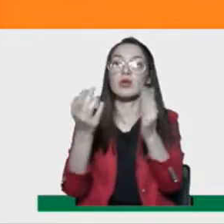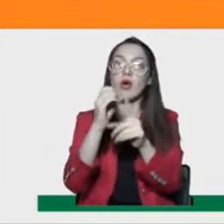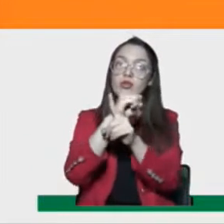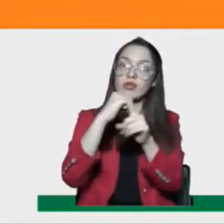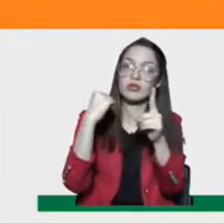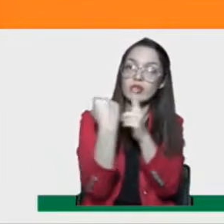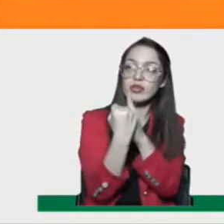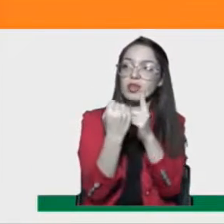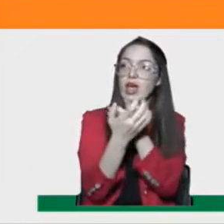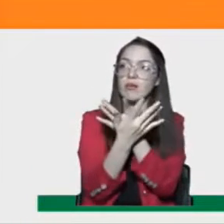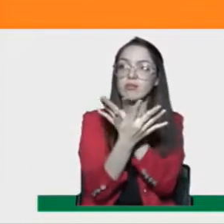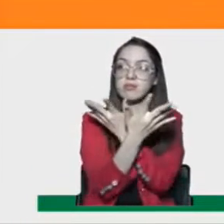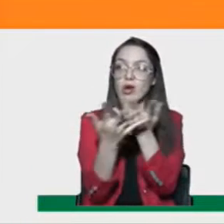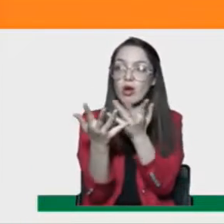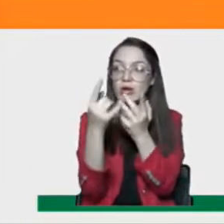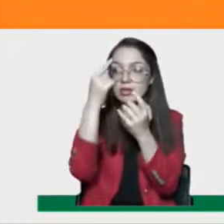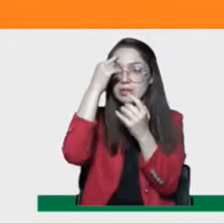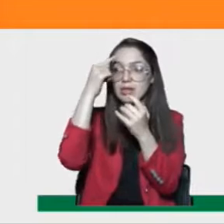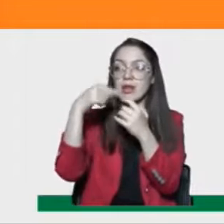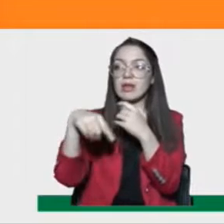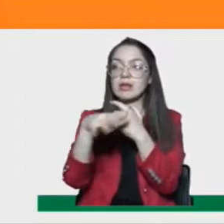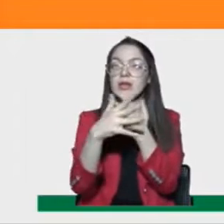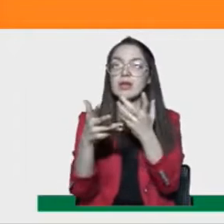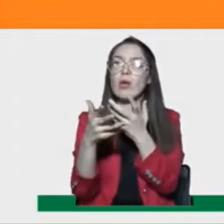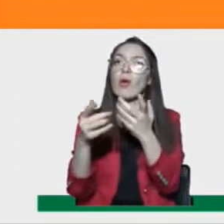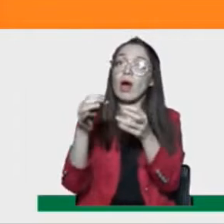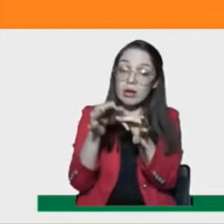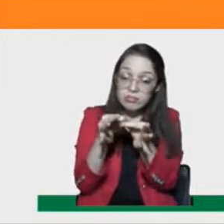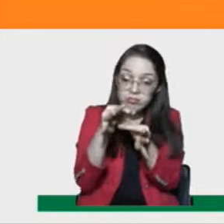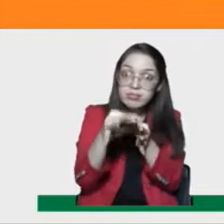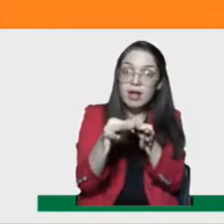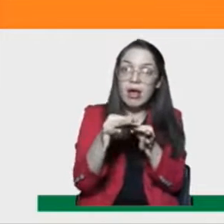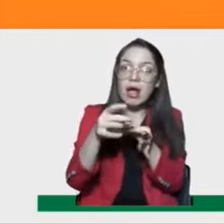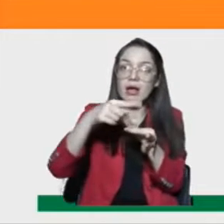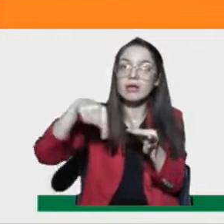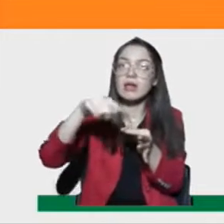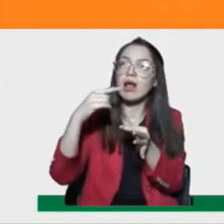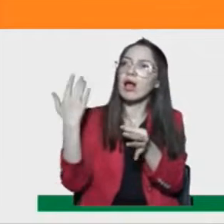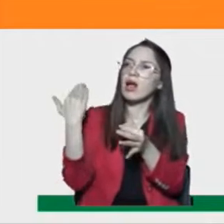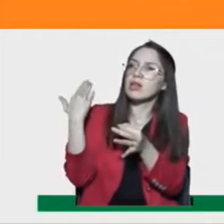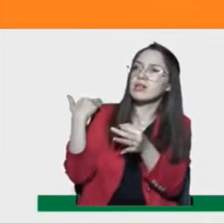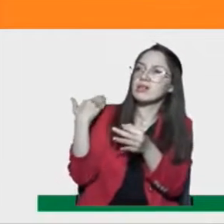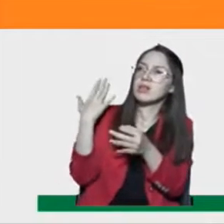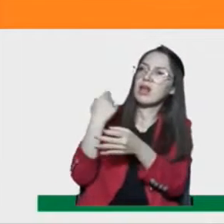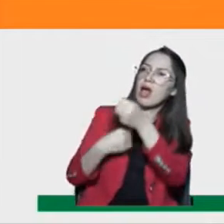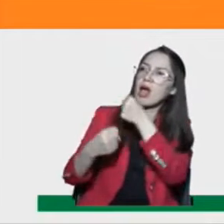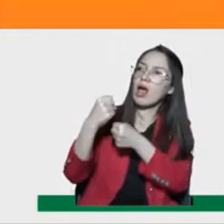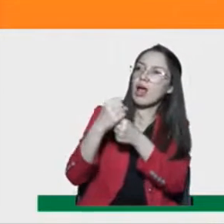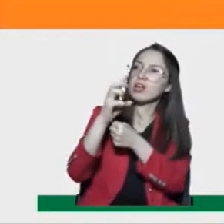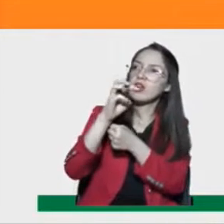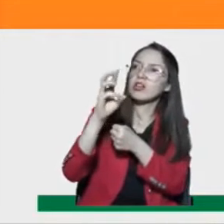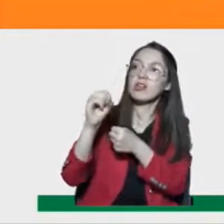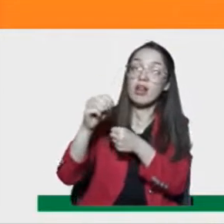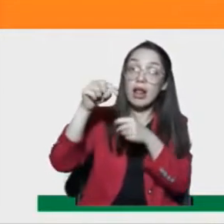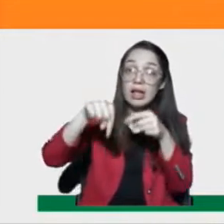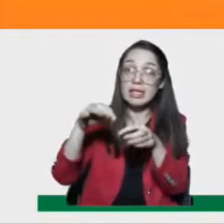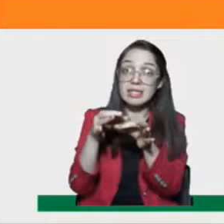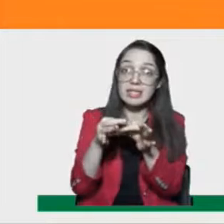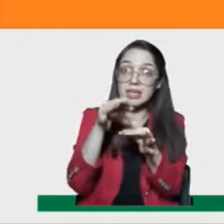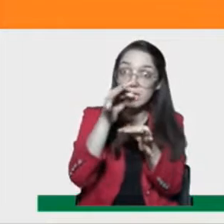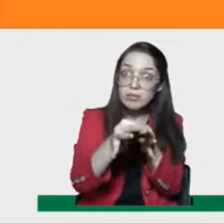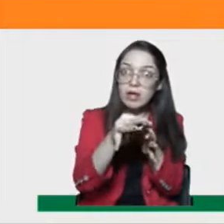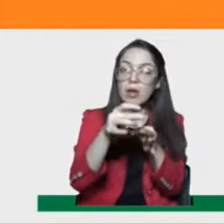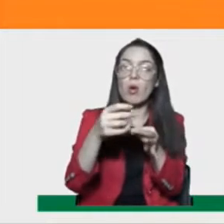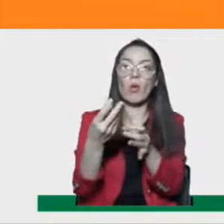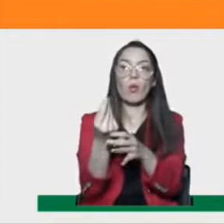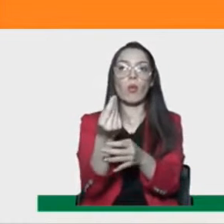social. Es una capital por eminencia generada desde finales de los años 80 como una capital financiera, donde están